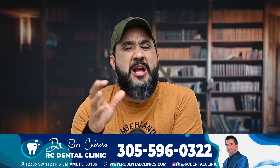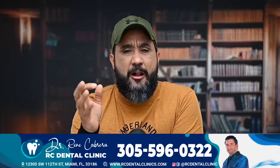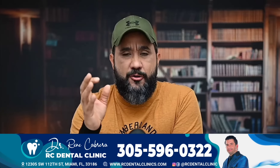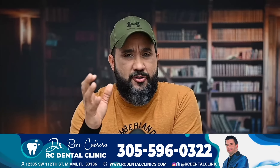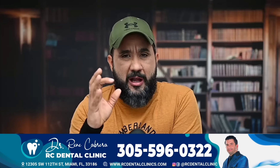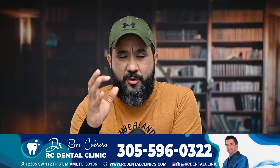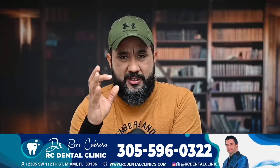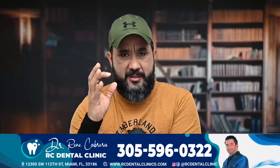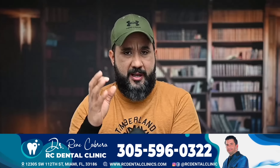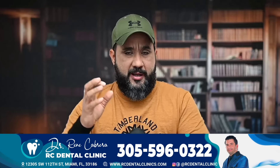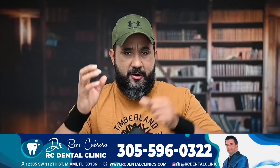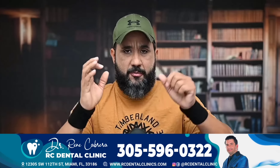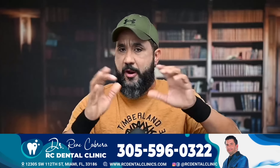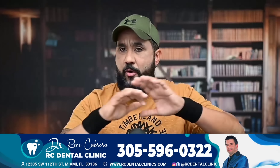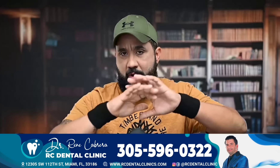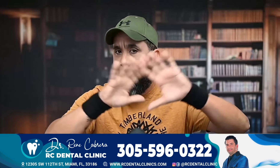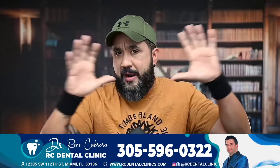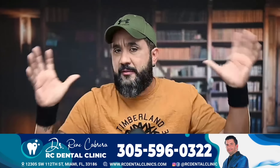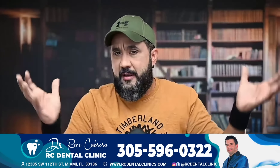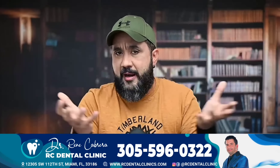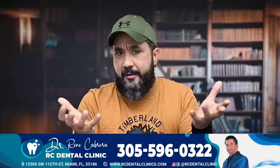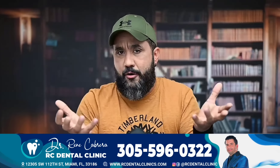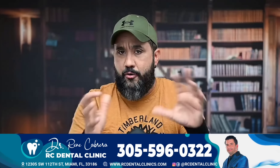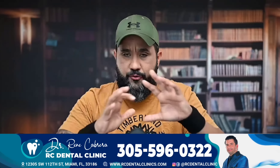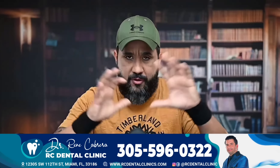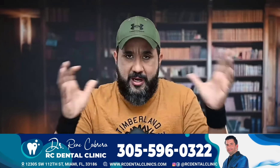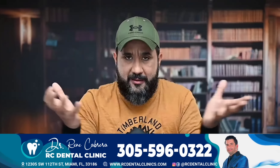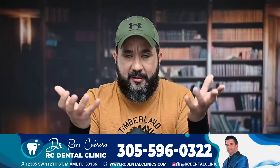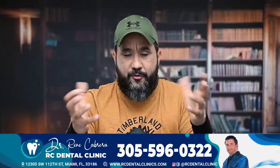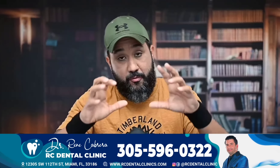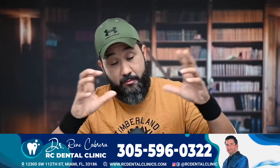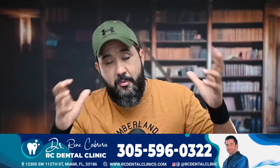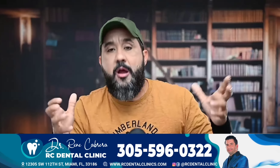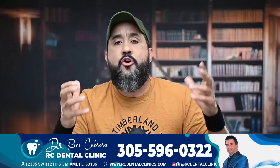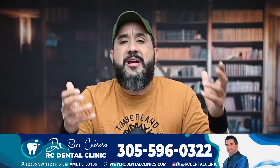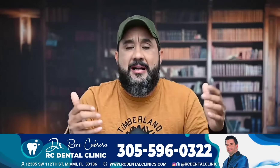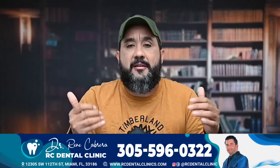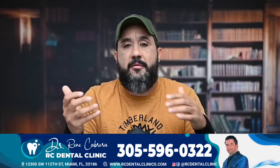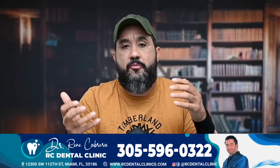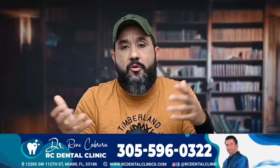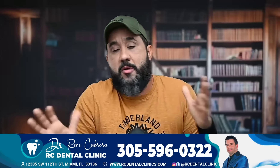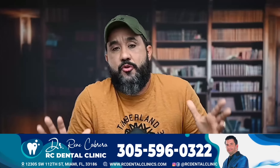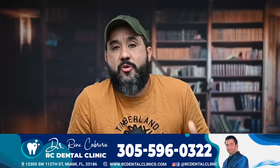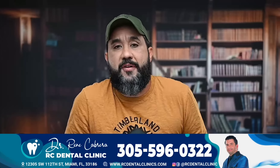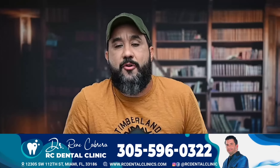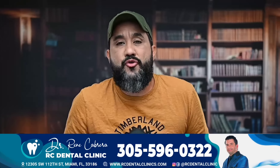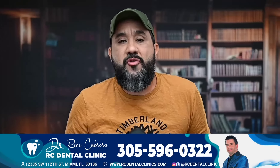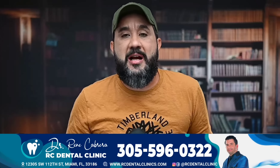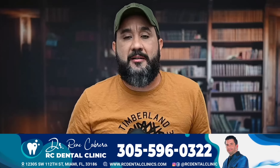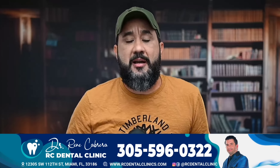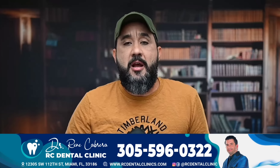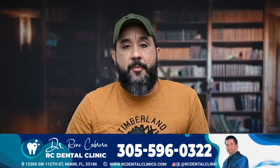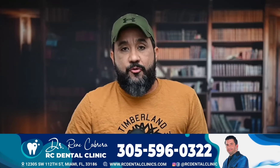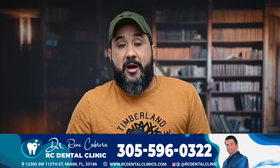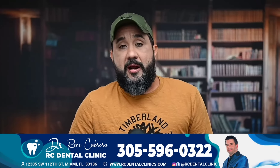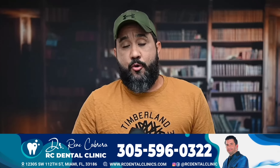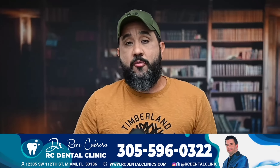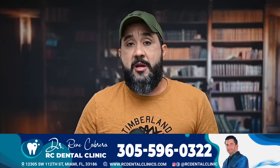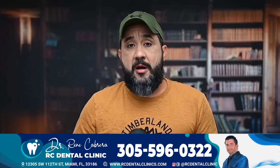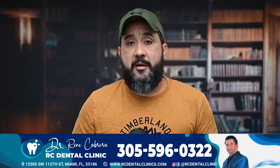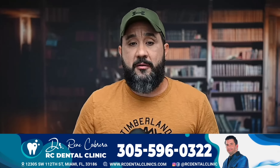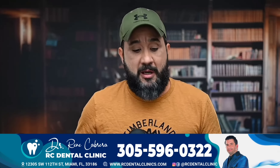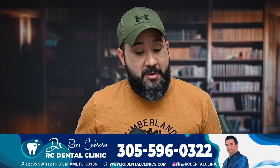asociados algo así sería no pero bueno en la práctica los gigantes no gigantes porque por ejemplo Sudáfrica no es un gigante pero es una